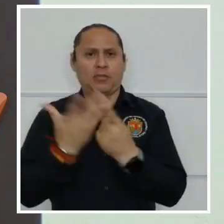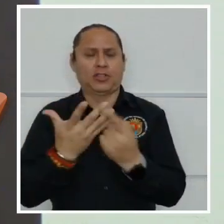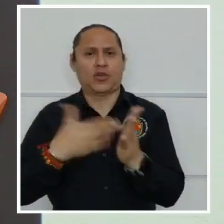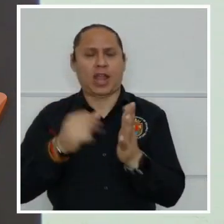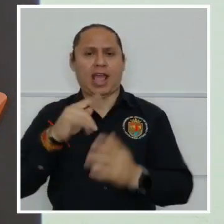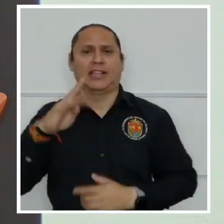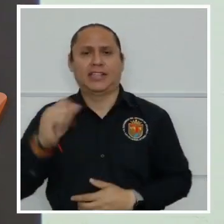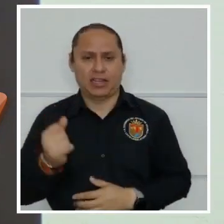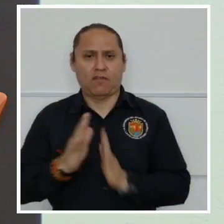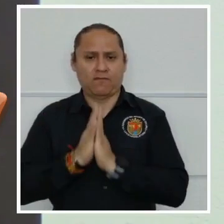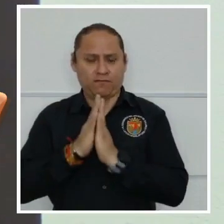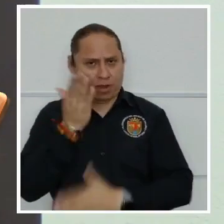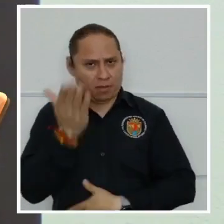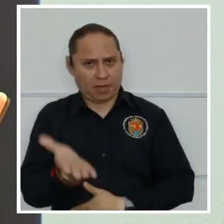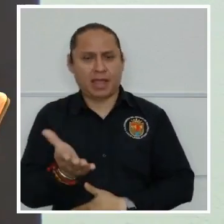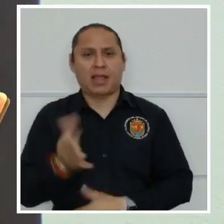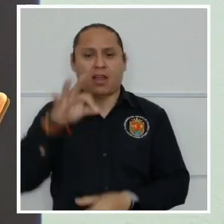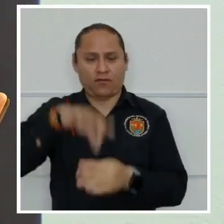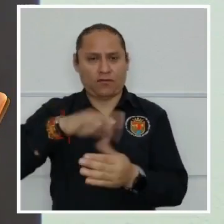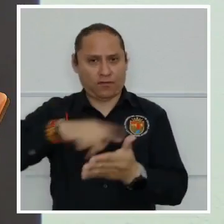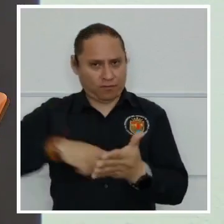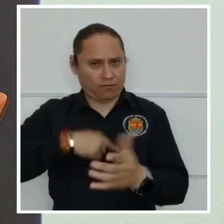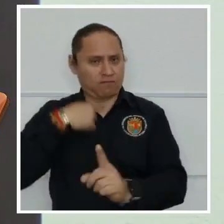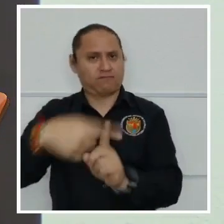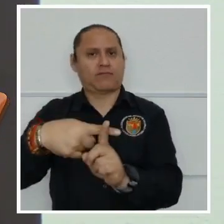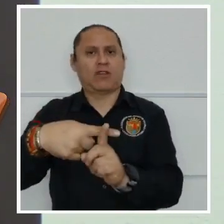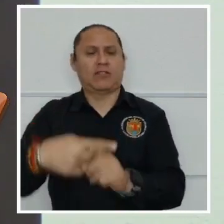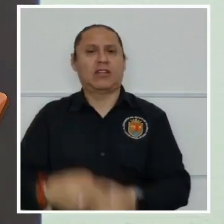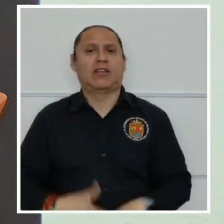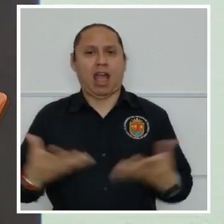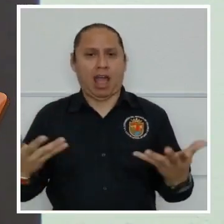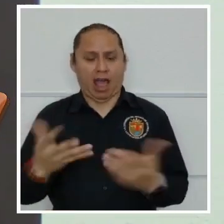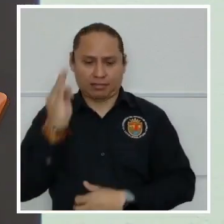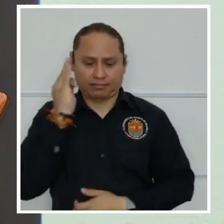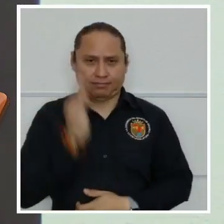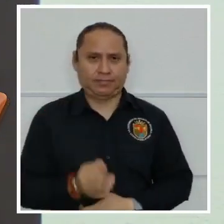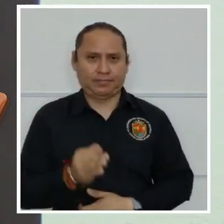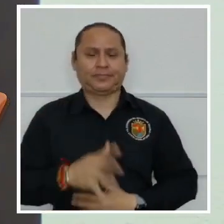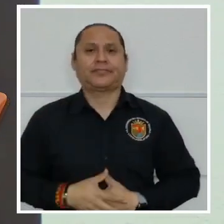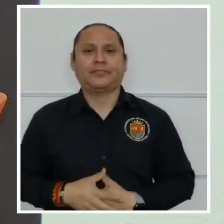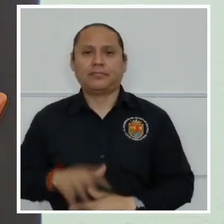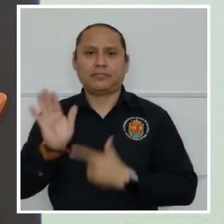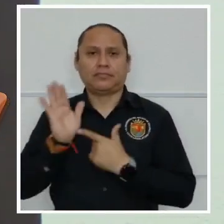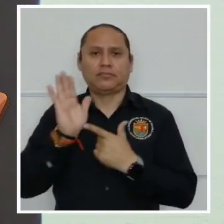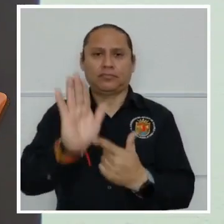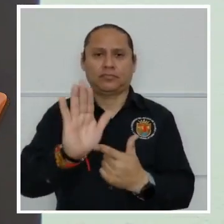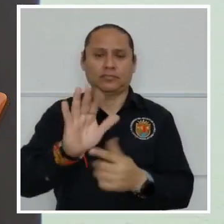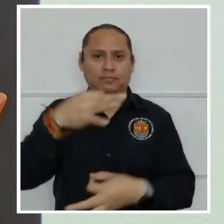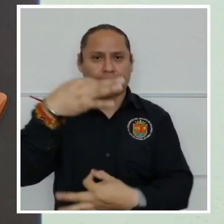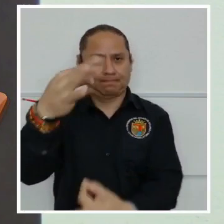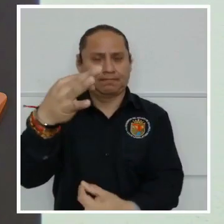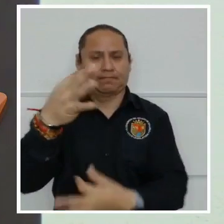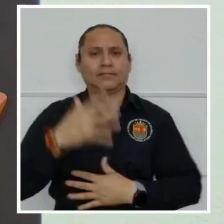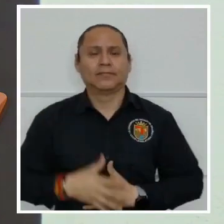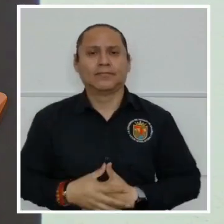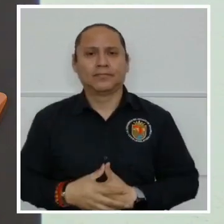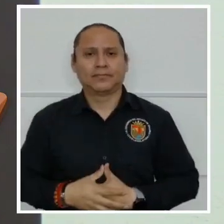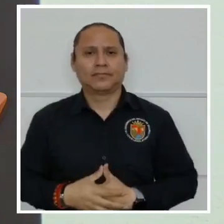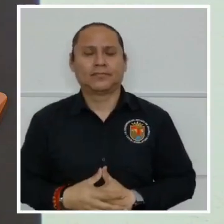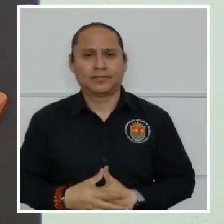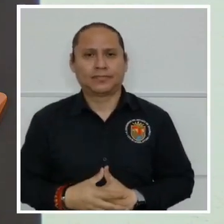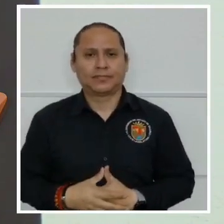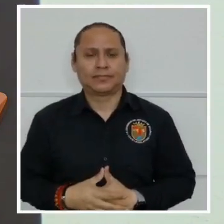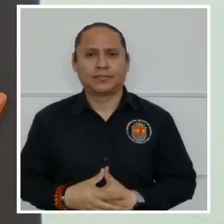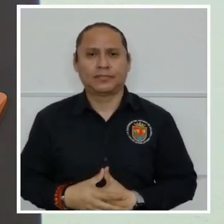y pido el voto a favor de que se autoricen los términos que se presenta en el dictamen,